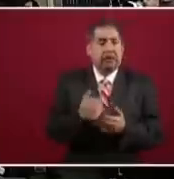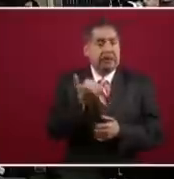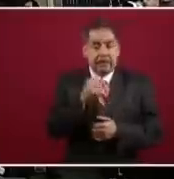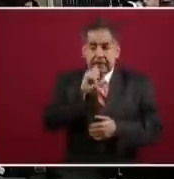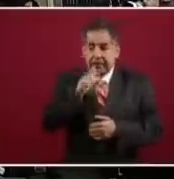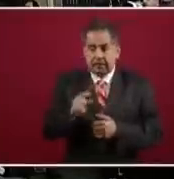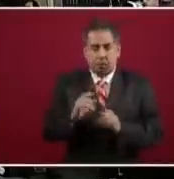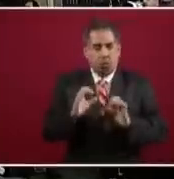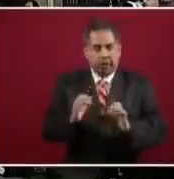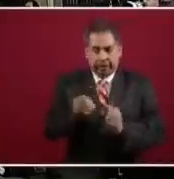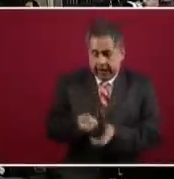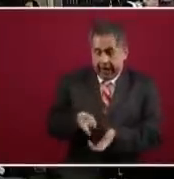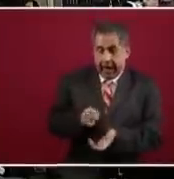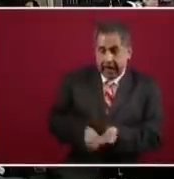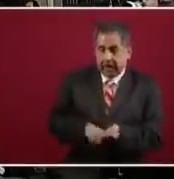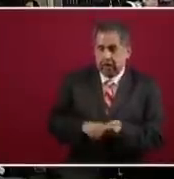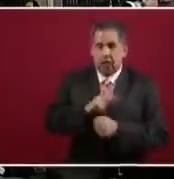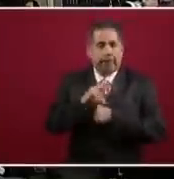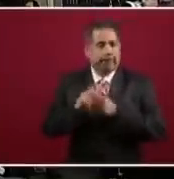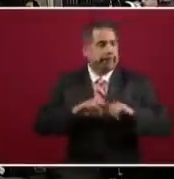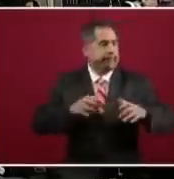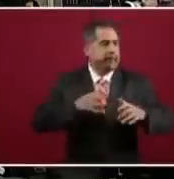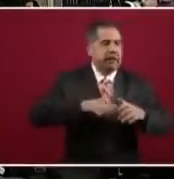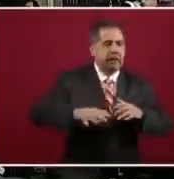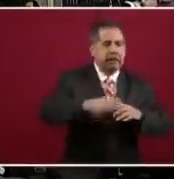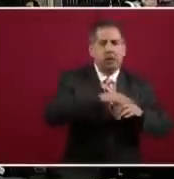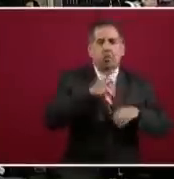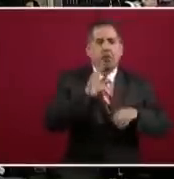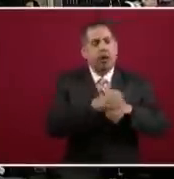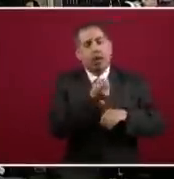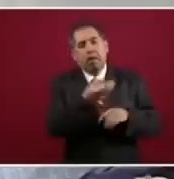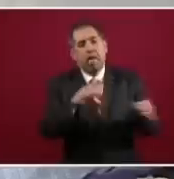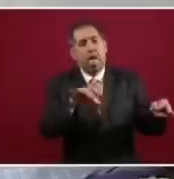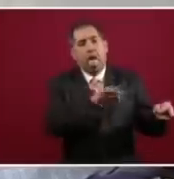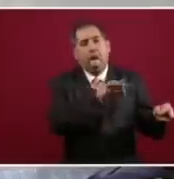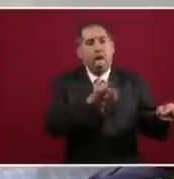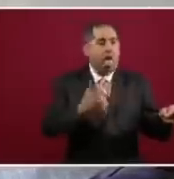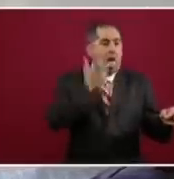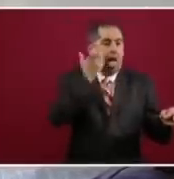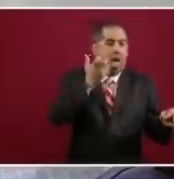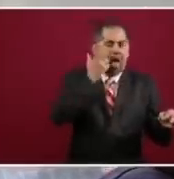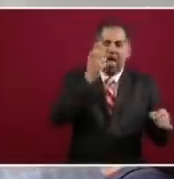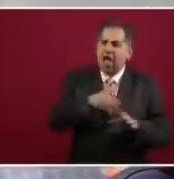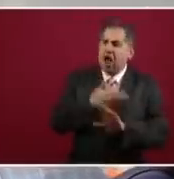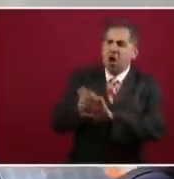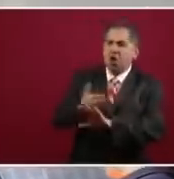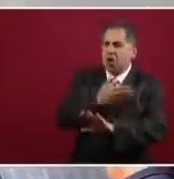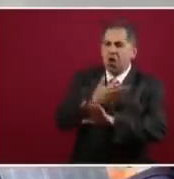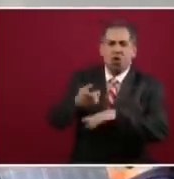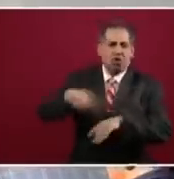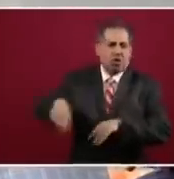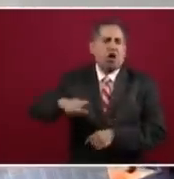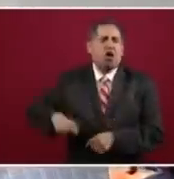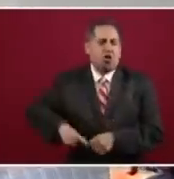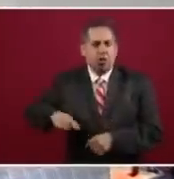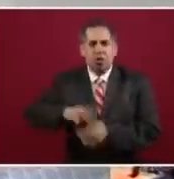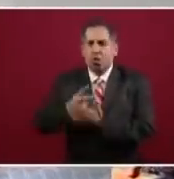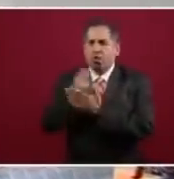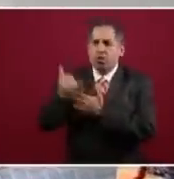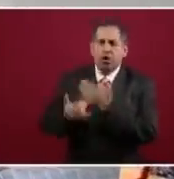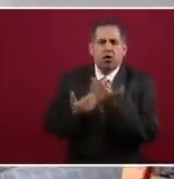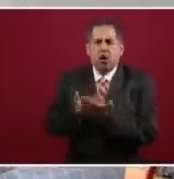en lo interno del país ante el canto de sirenas que pretenden golpear las estructuras de su proyecto de